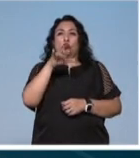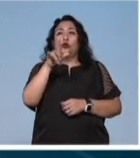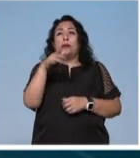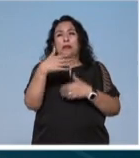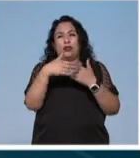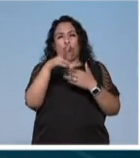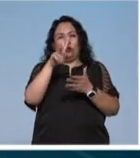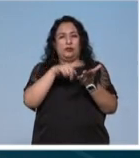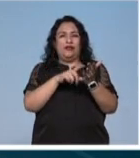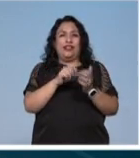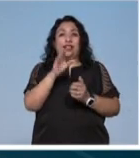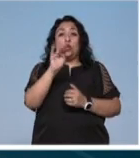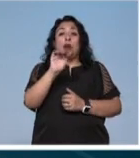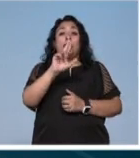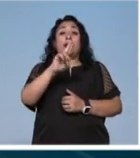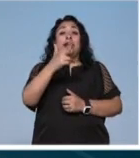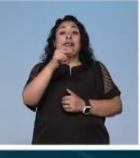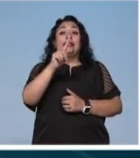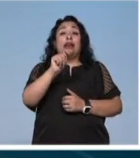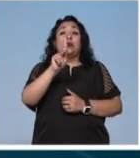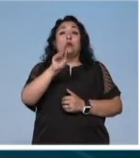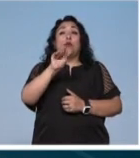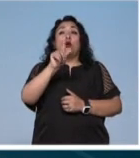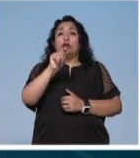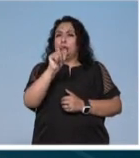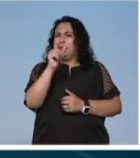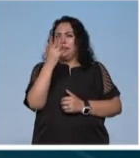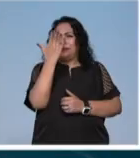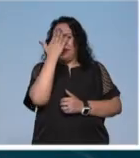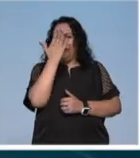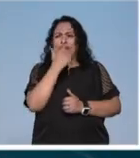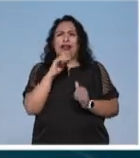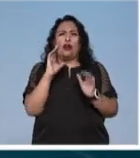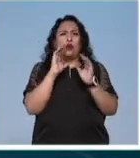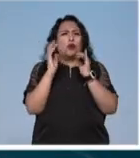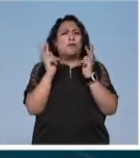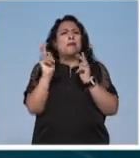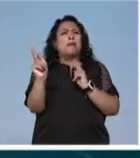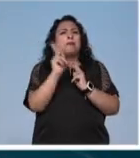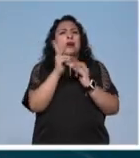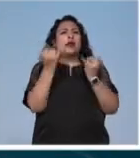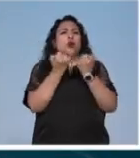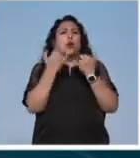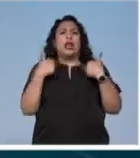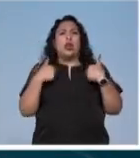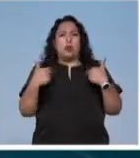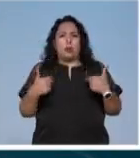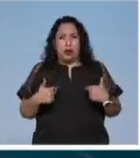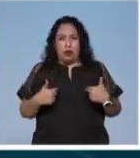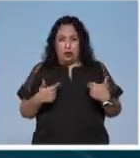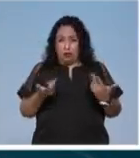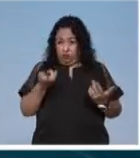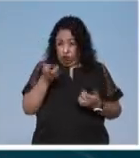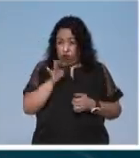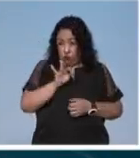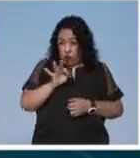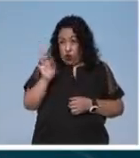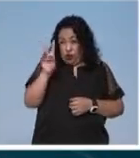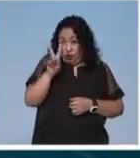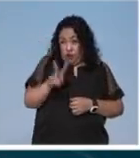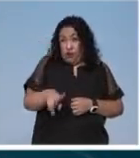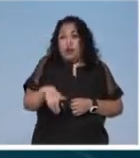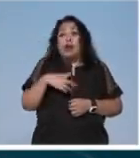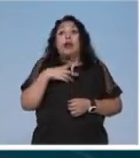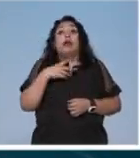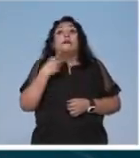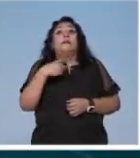el 2029 los chatbots tendrán las mismas habilidades comunicativas que los seres humanos. ¿Eso será posible? Lo